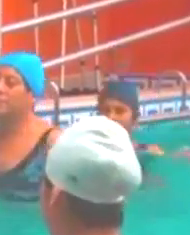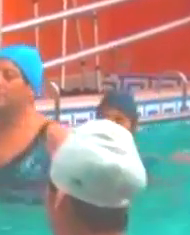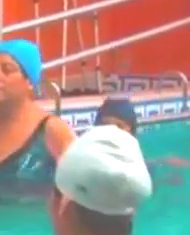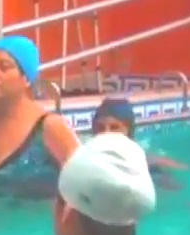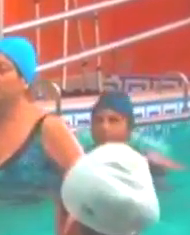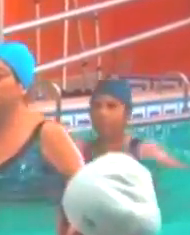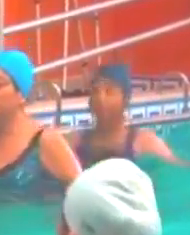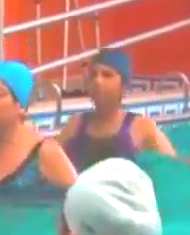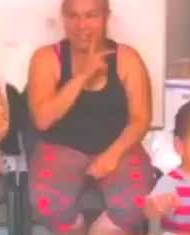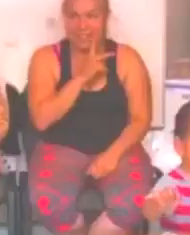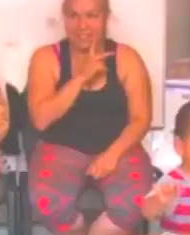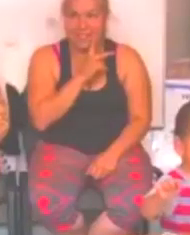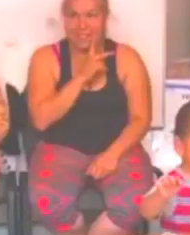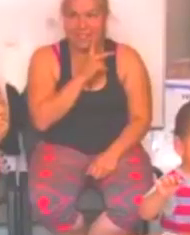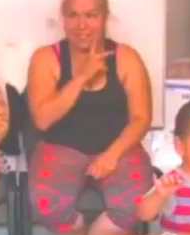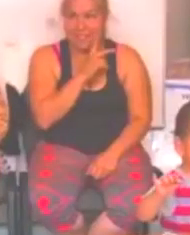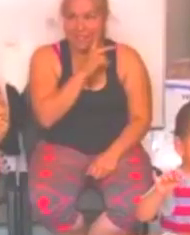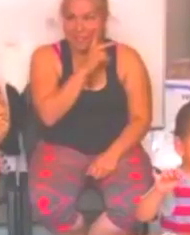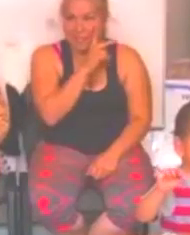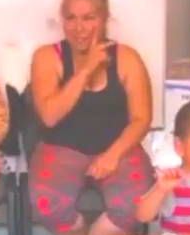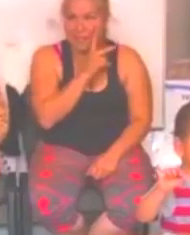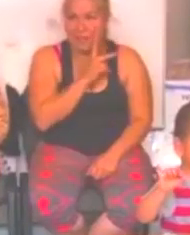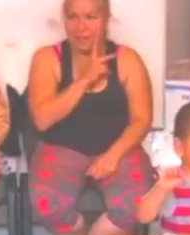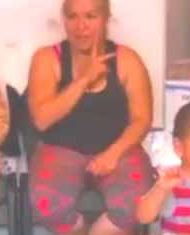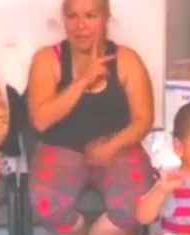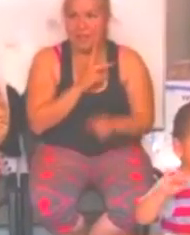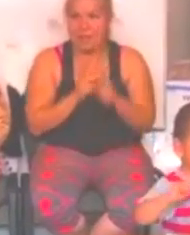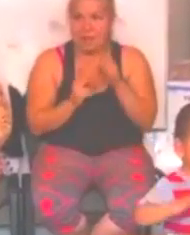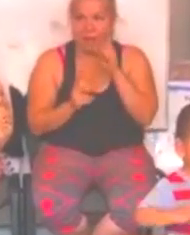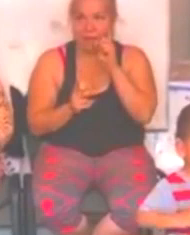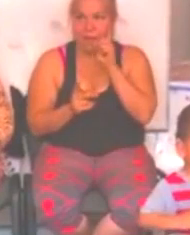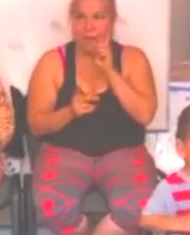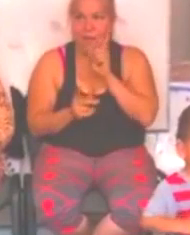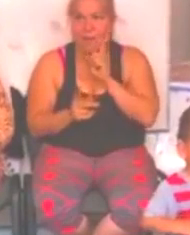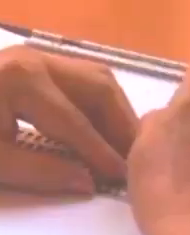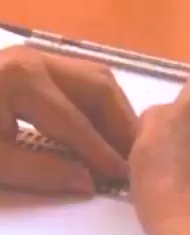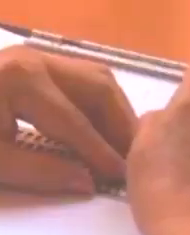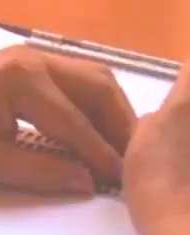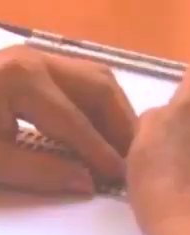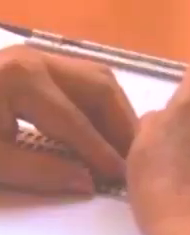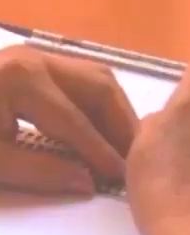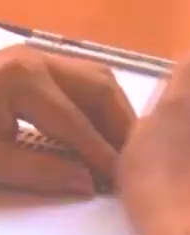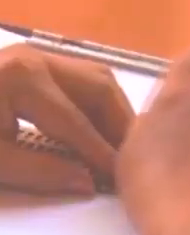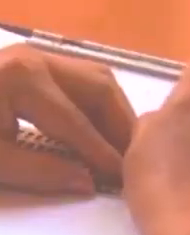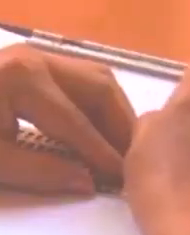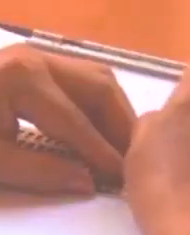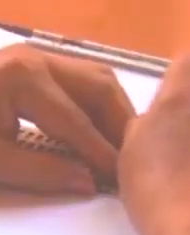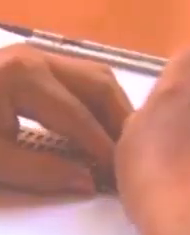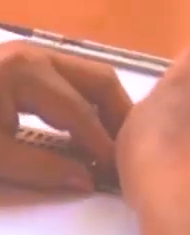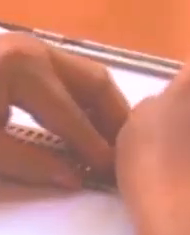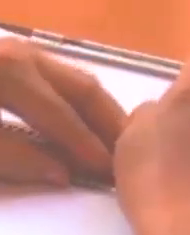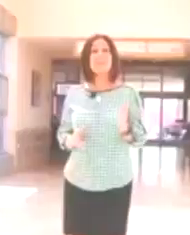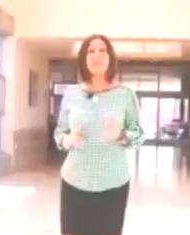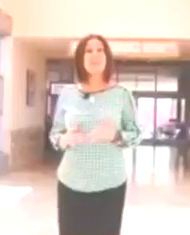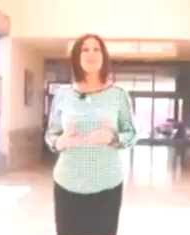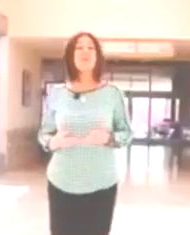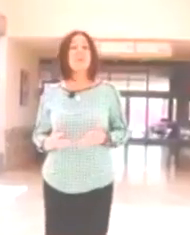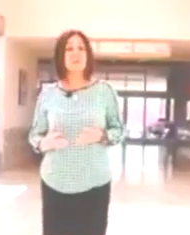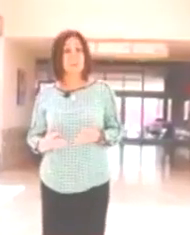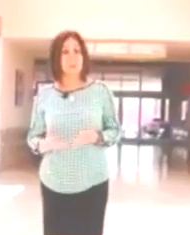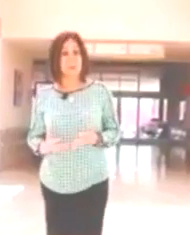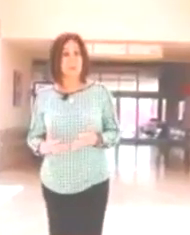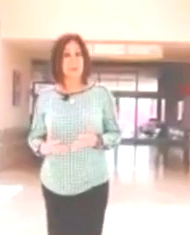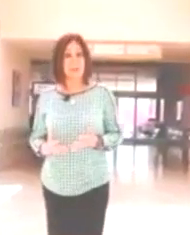los potosinos de todos los municipios del estado, de todas las comunidades donde necesitan esta